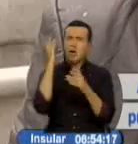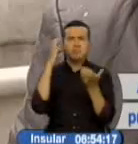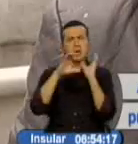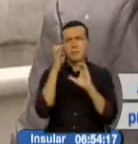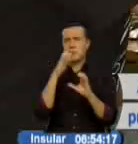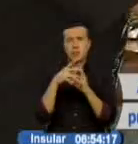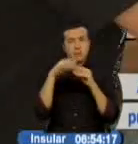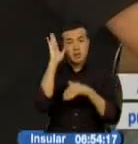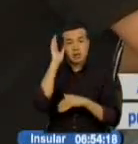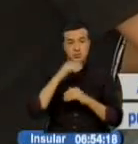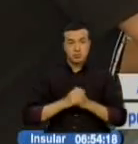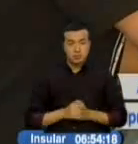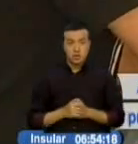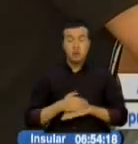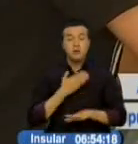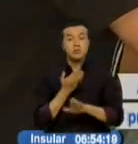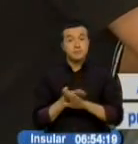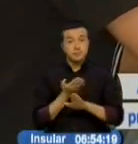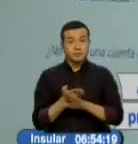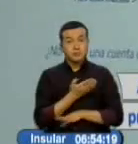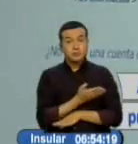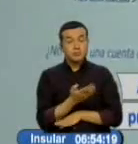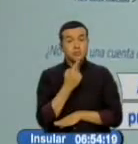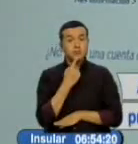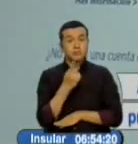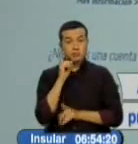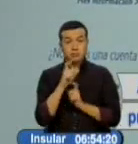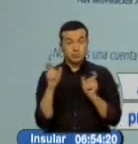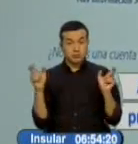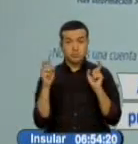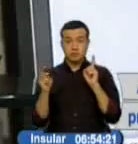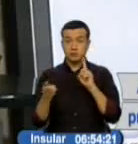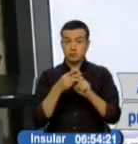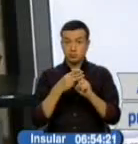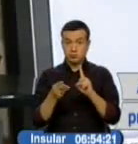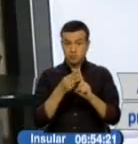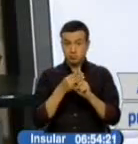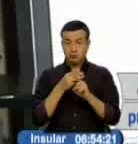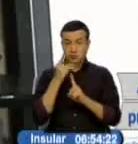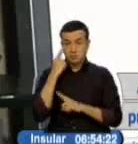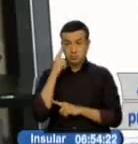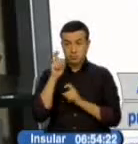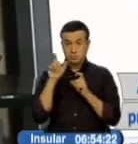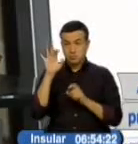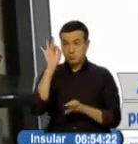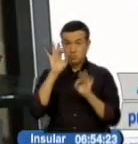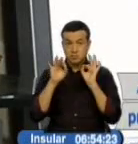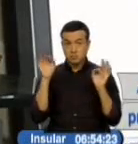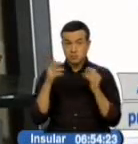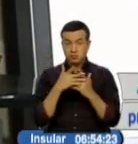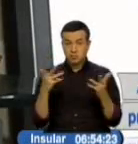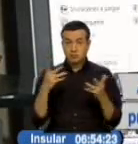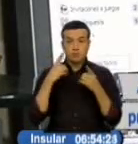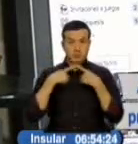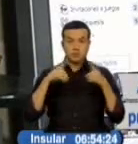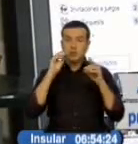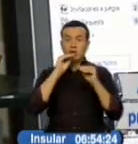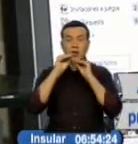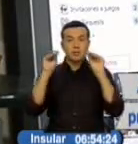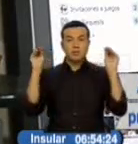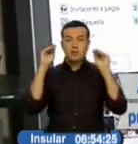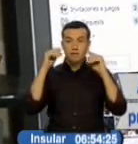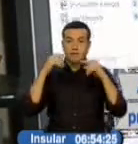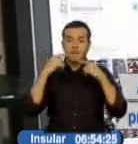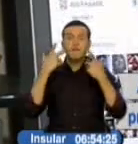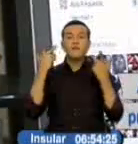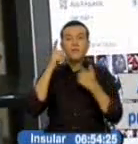quiere evitar. La propuesta establece además que los proveedores de redes sociales designen agentes internos para que comuniquen a la fiscalía hechos